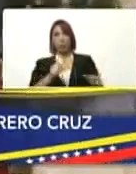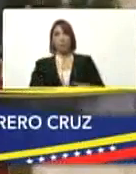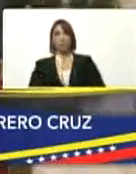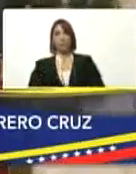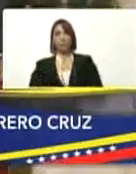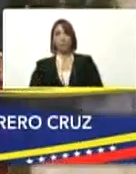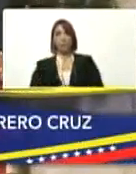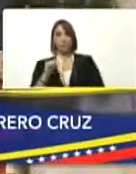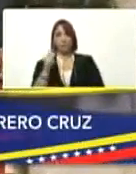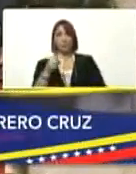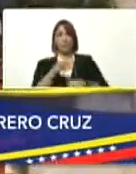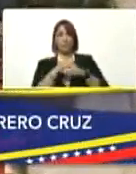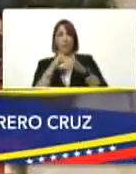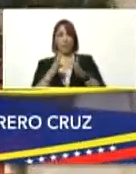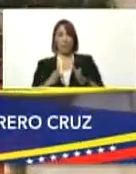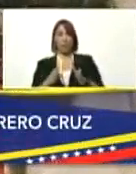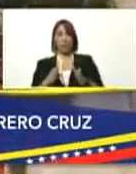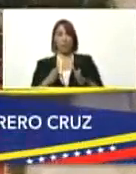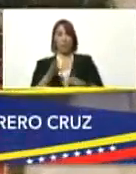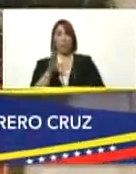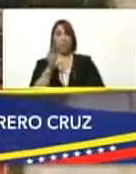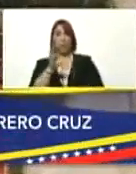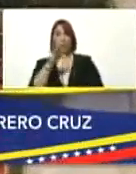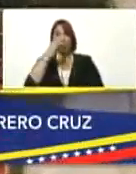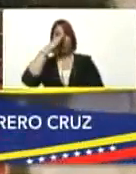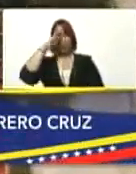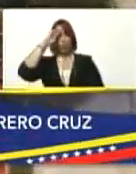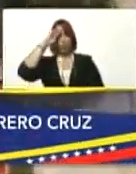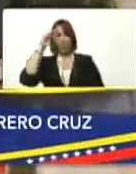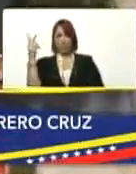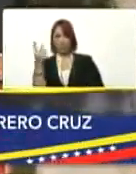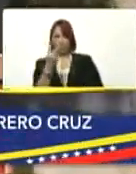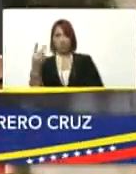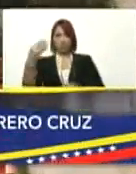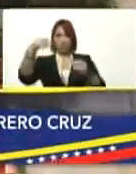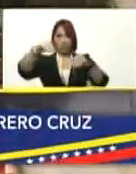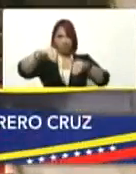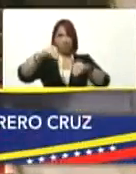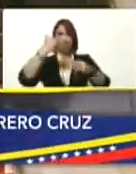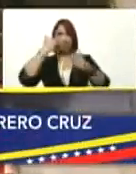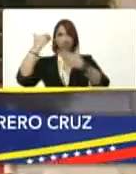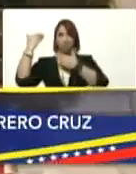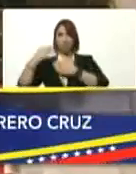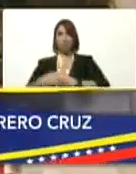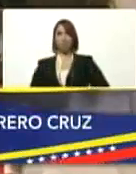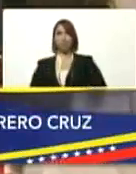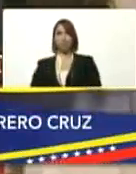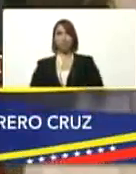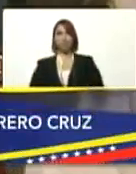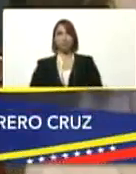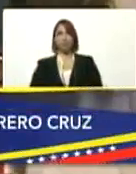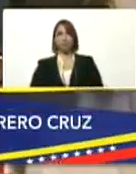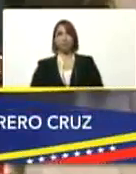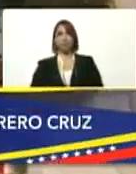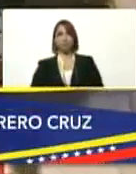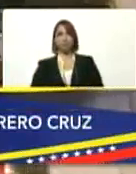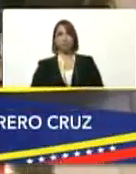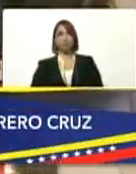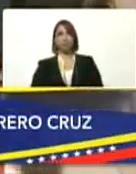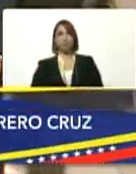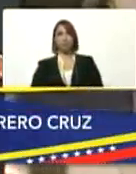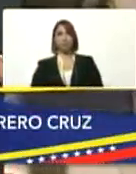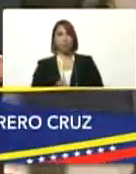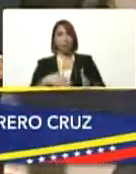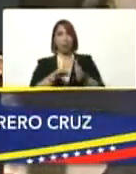primer ministro de la República de Cuba. Han acordado como parte de estas alianzas bilaterales y diplomáticas